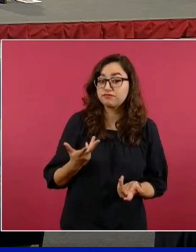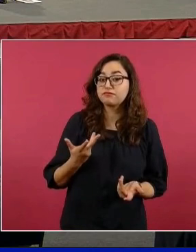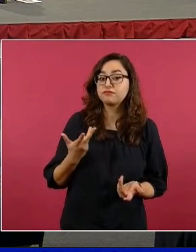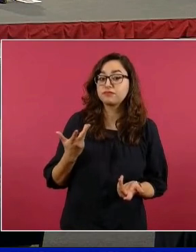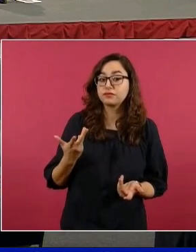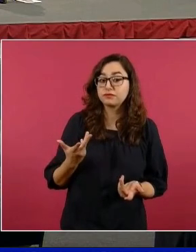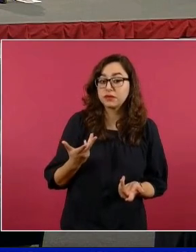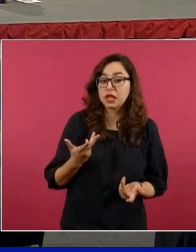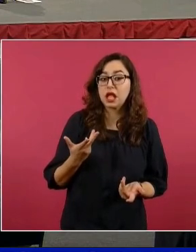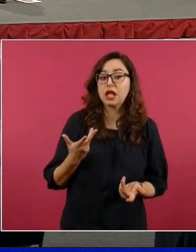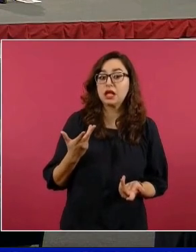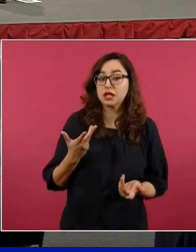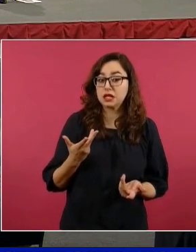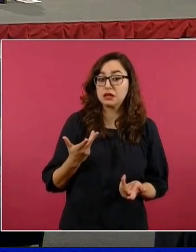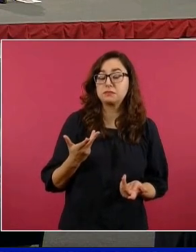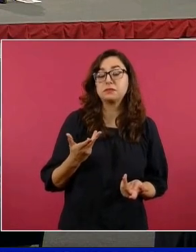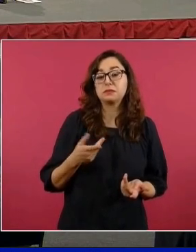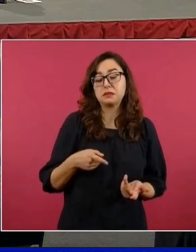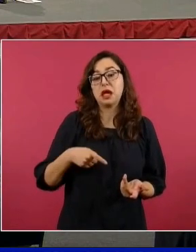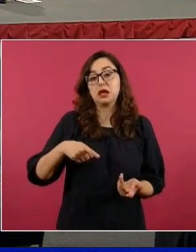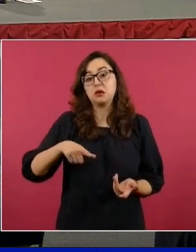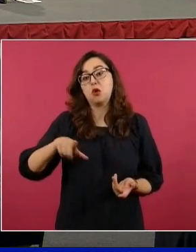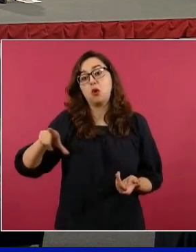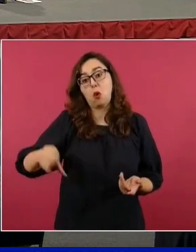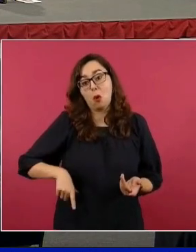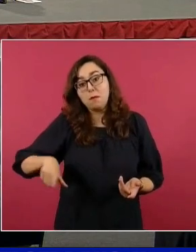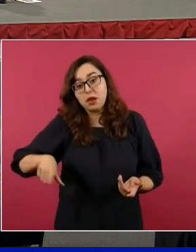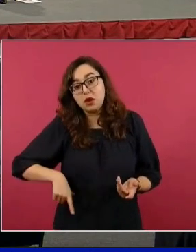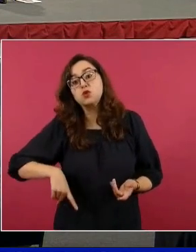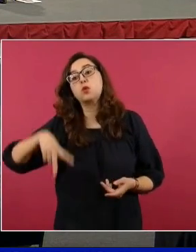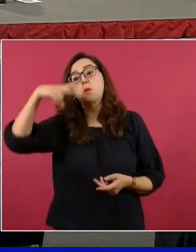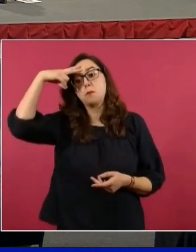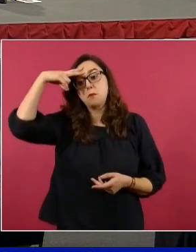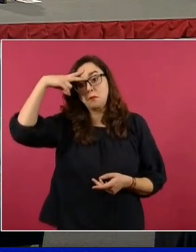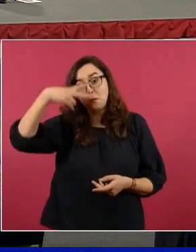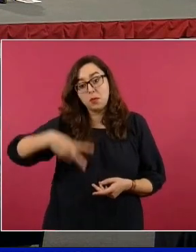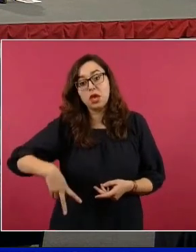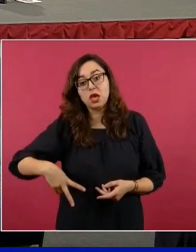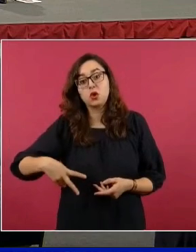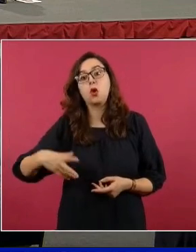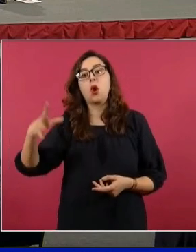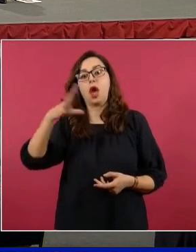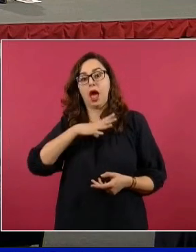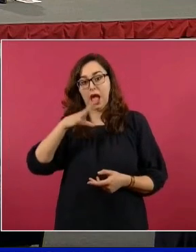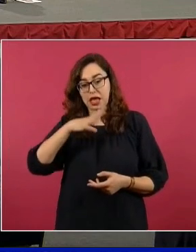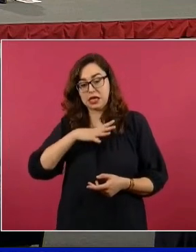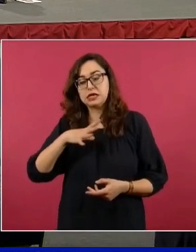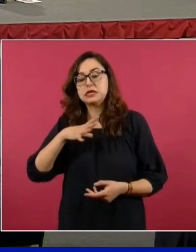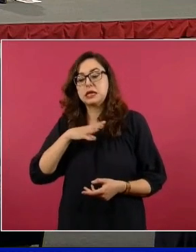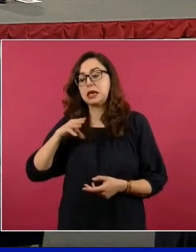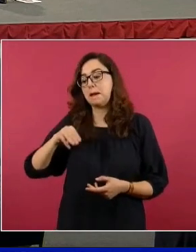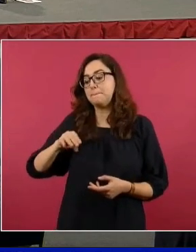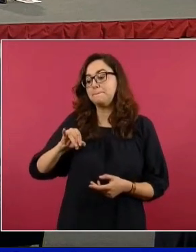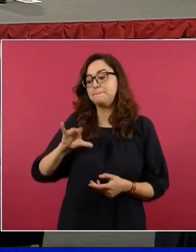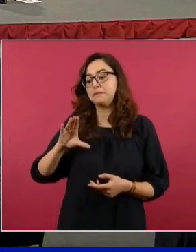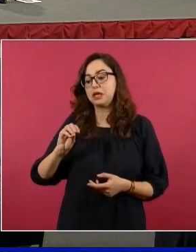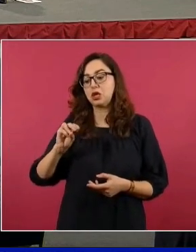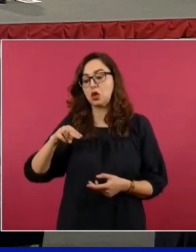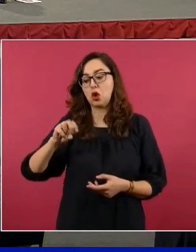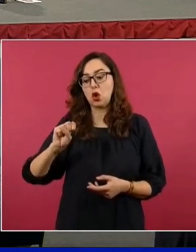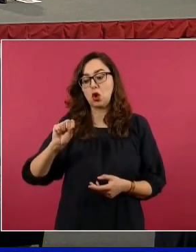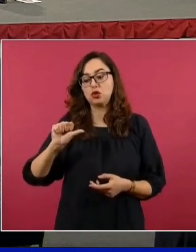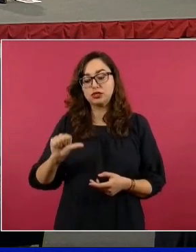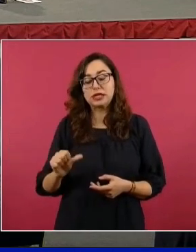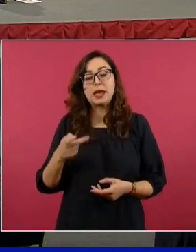el gobierno de México, tenía una paraestatal que se llamaba Miconsa y tuvo a bien